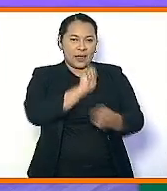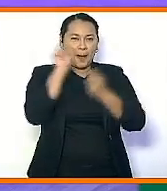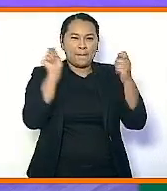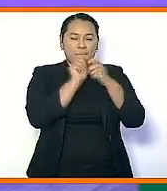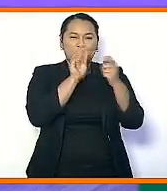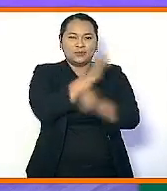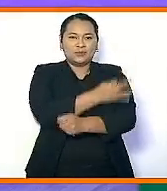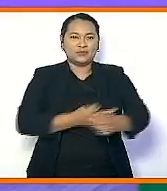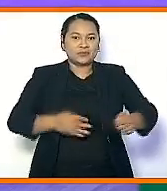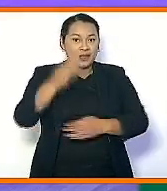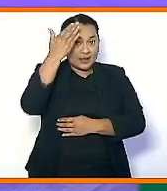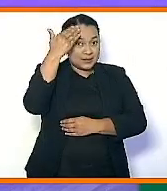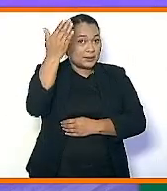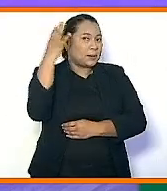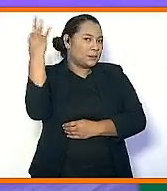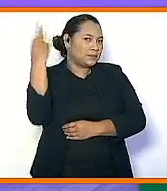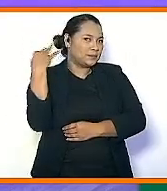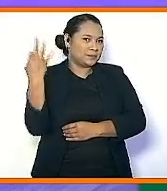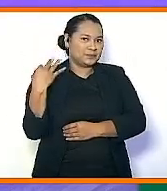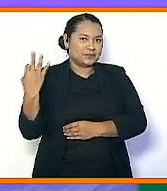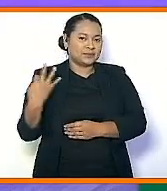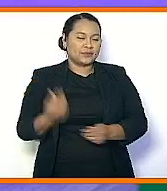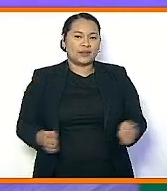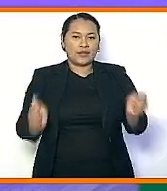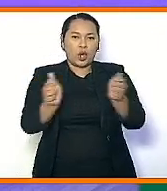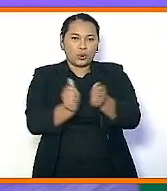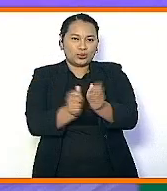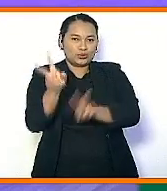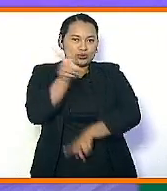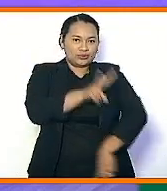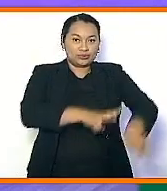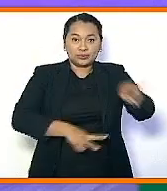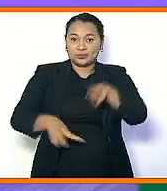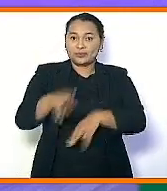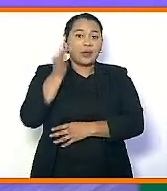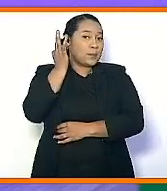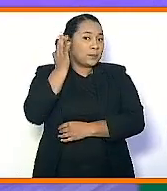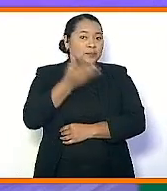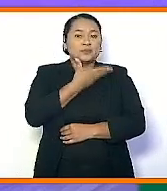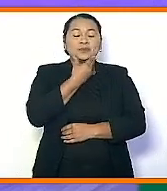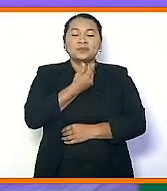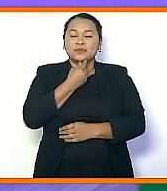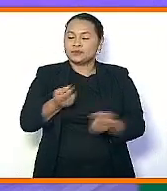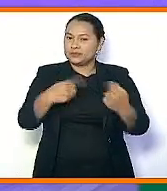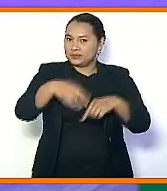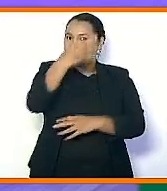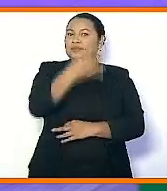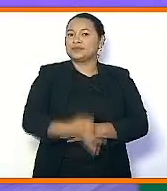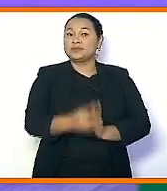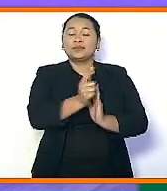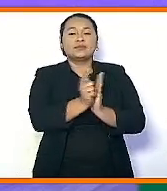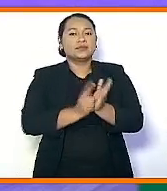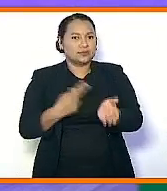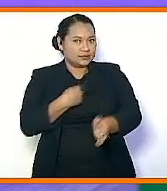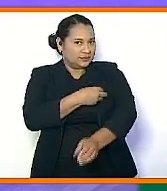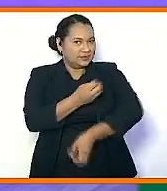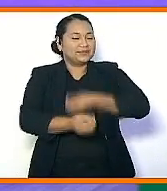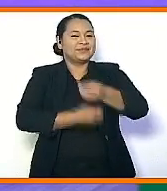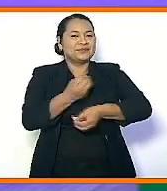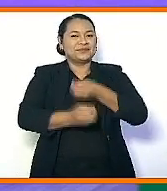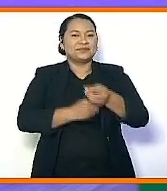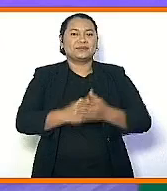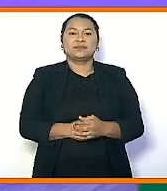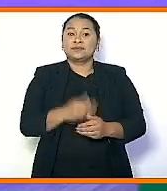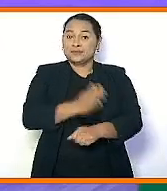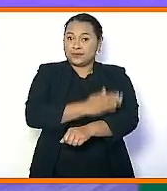de la tarde. Te saluda Francini Zúñiga en compañía de nuestra auditora y notario, quienes están para dar transparencia a cada uno de nuestros sorteos. Y